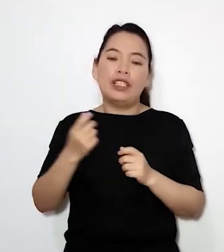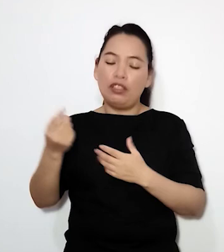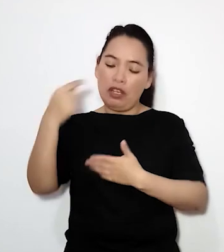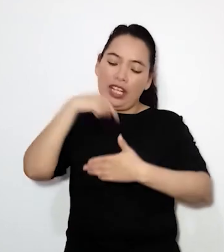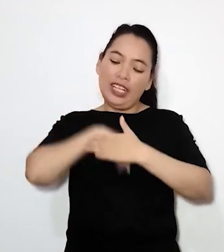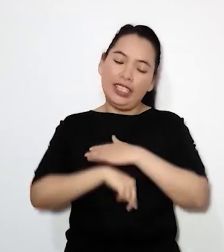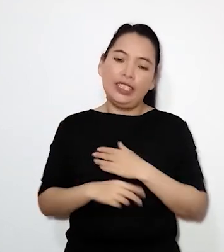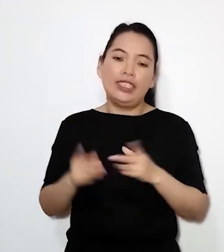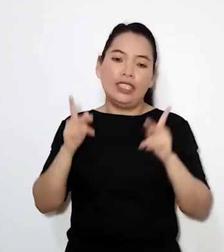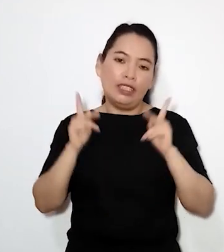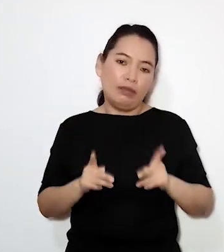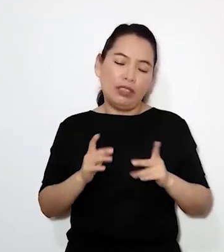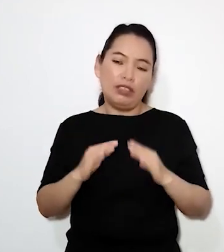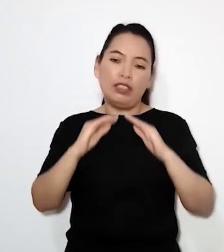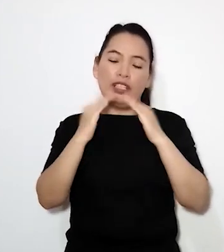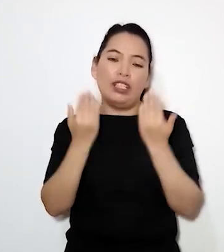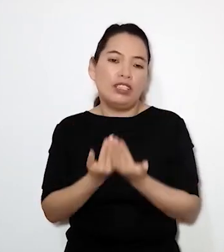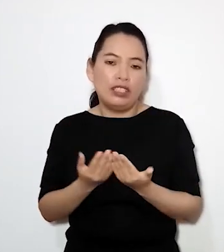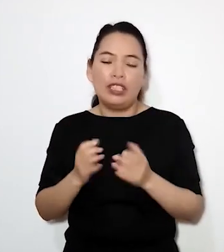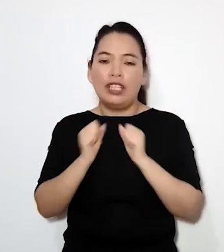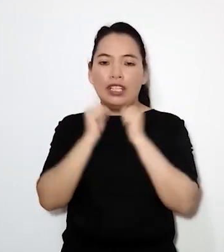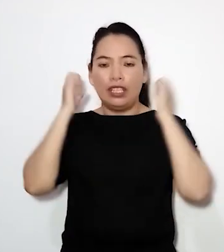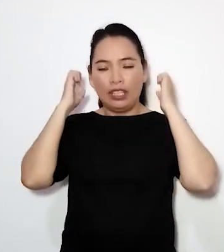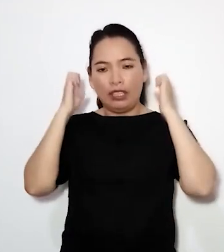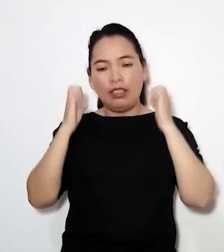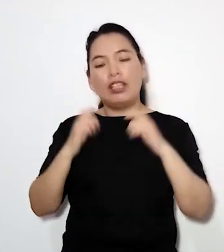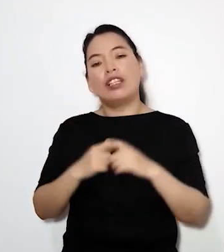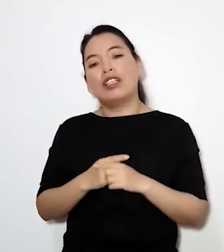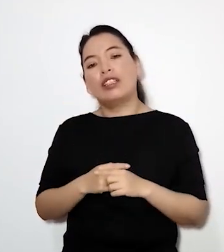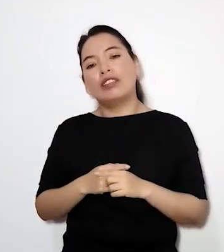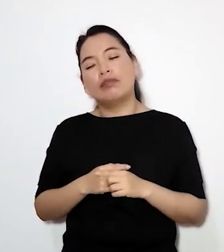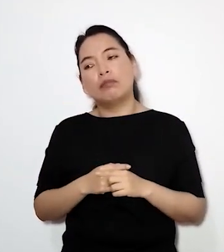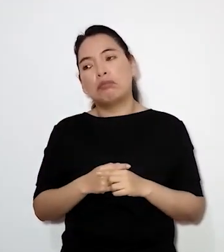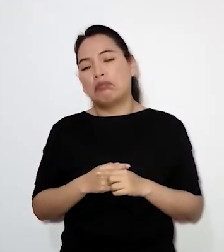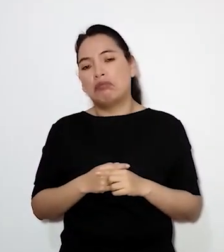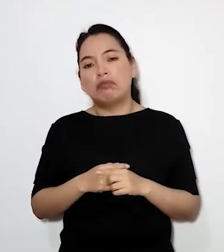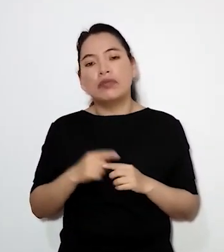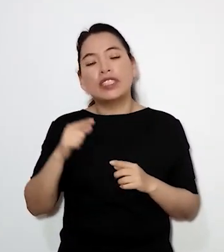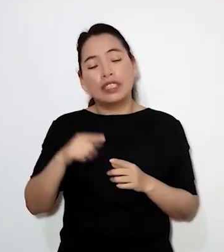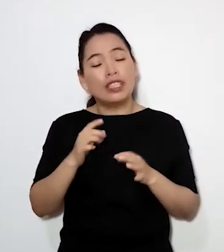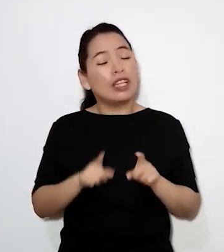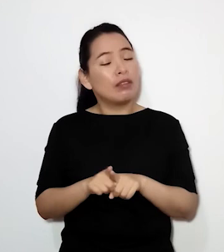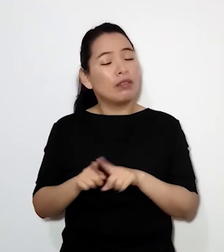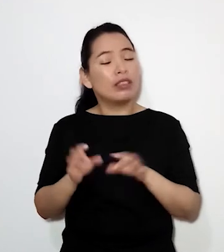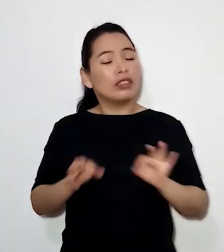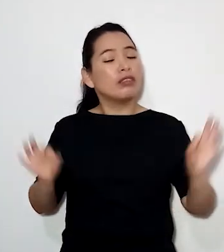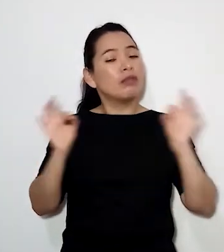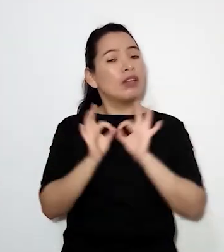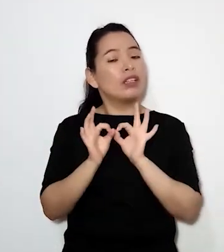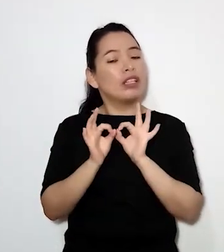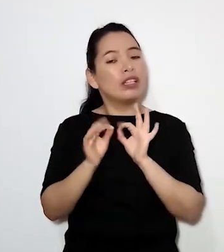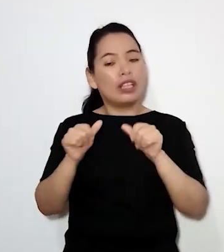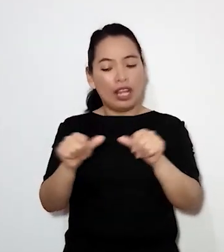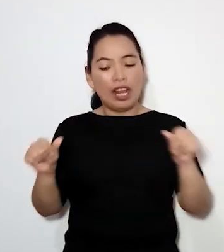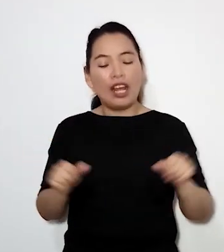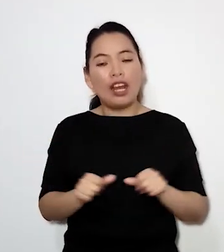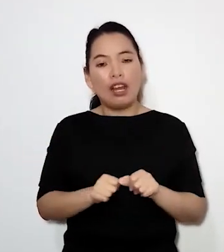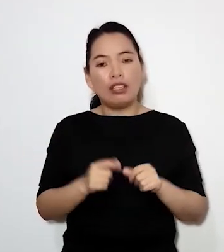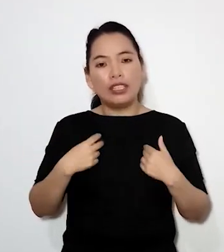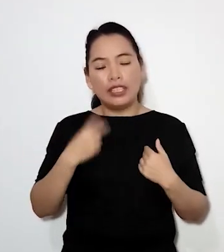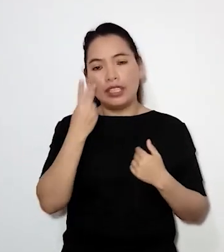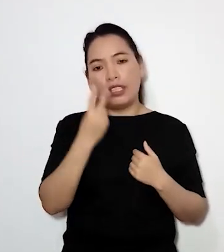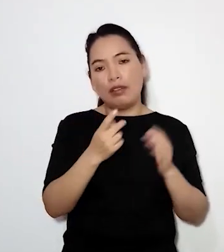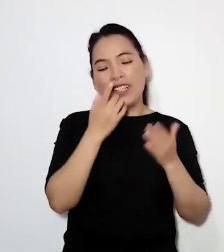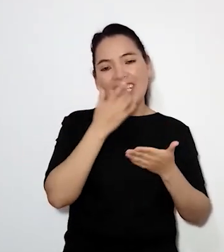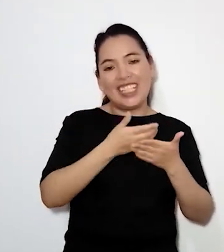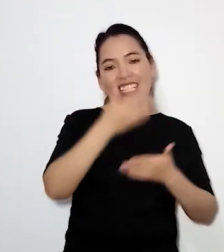educativas, pero que también es muy importante, como decía Celeste, que las aulas sean un reflejo y un espejo de la diversidad